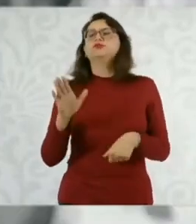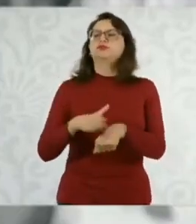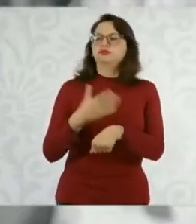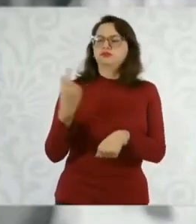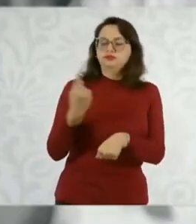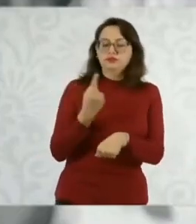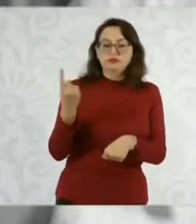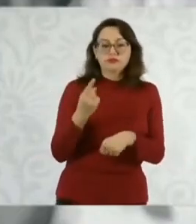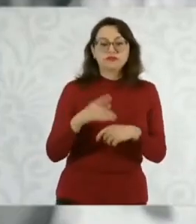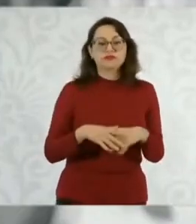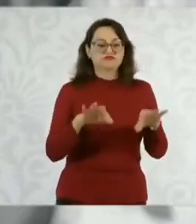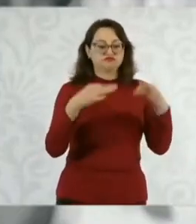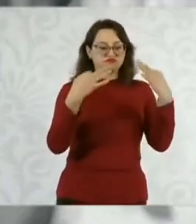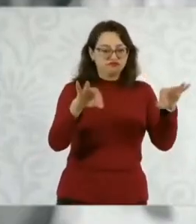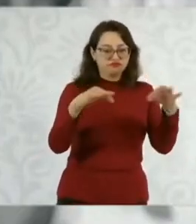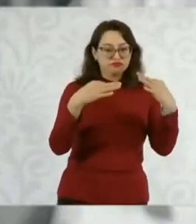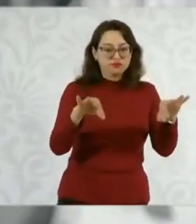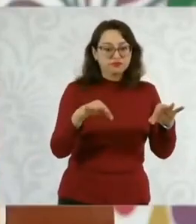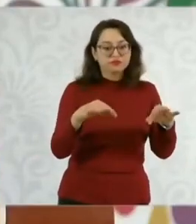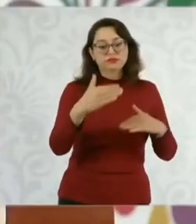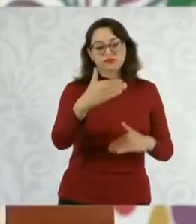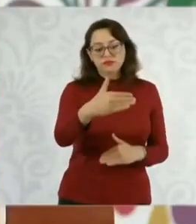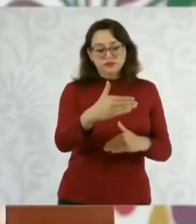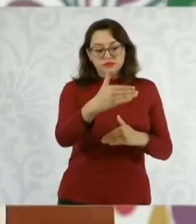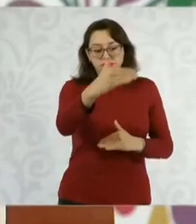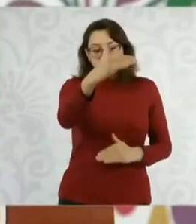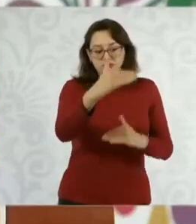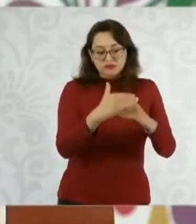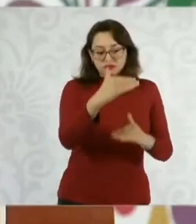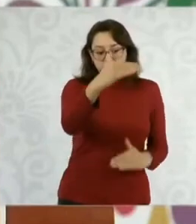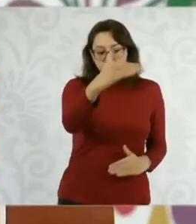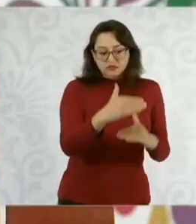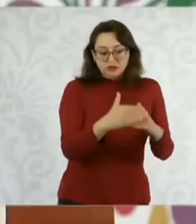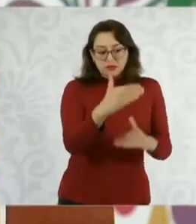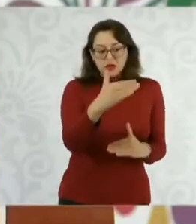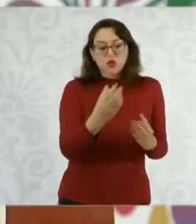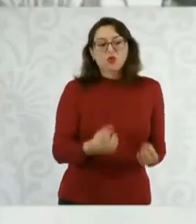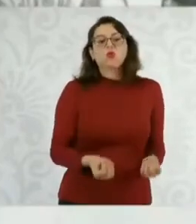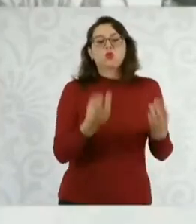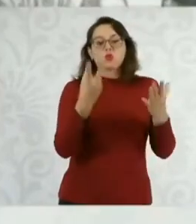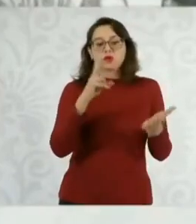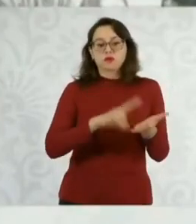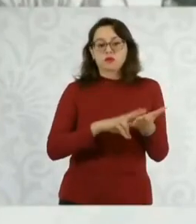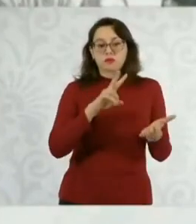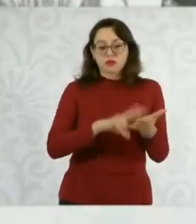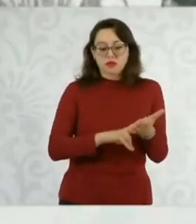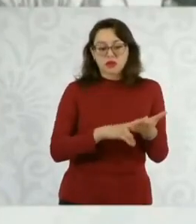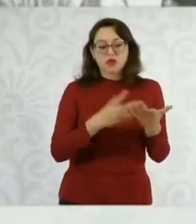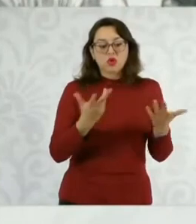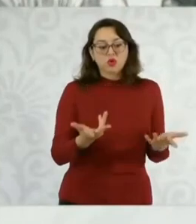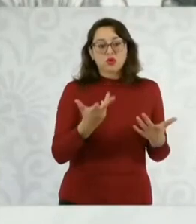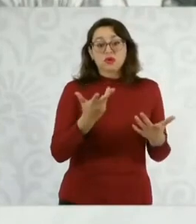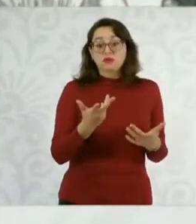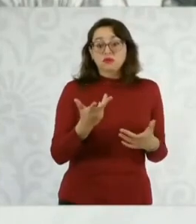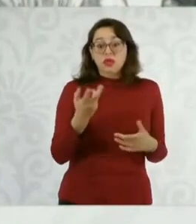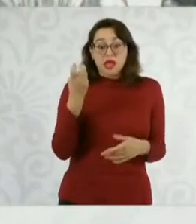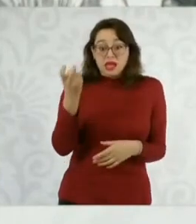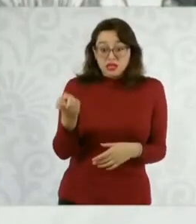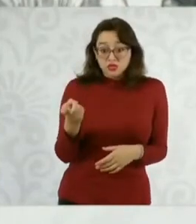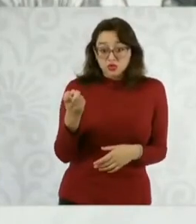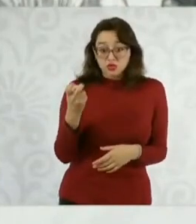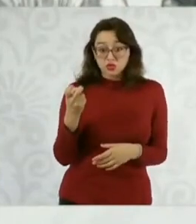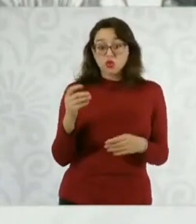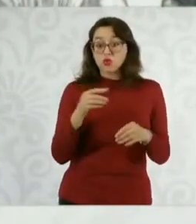La boleta, si es en tamaño carta, porque se van a poner numeritos, eso es